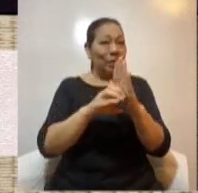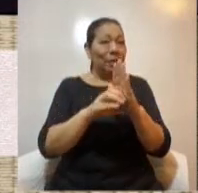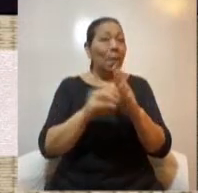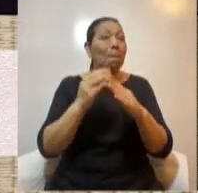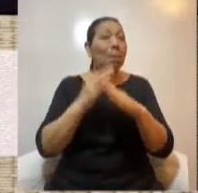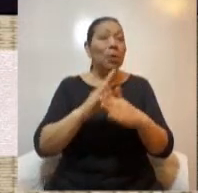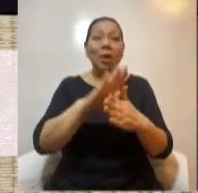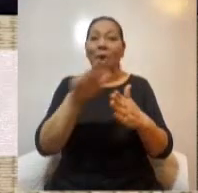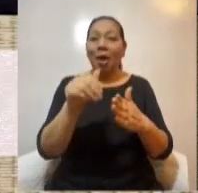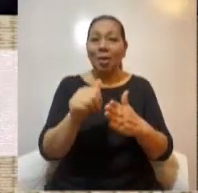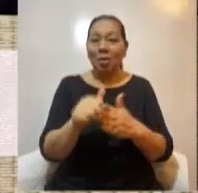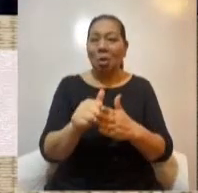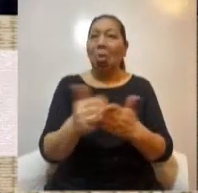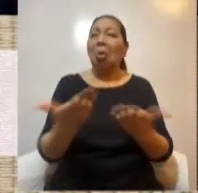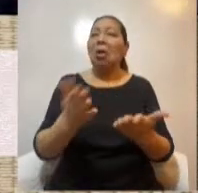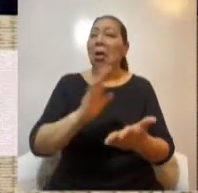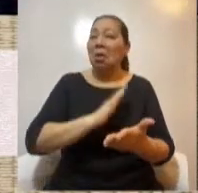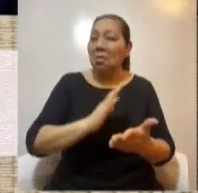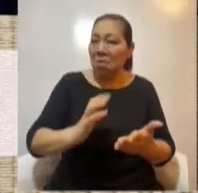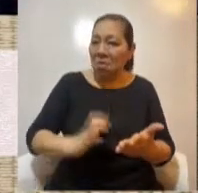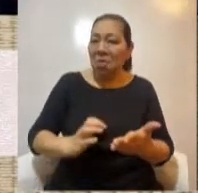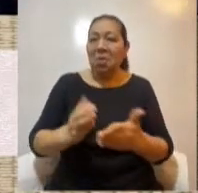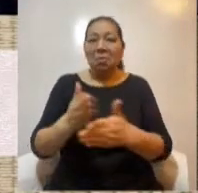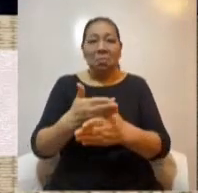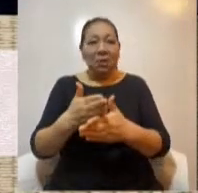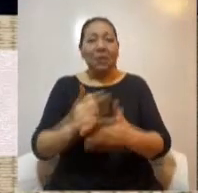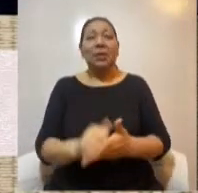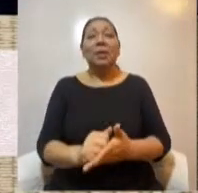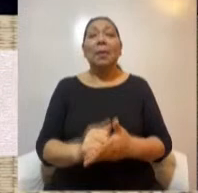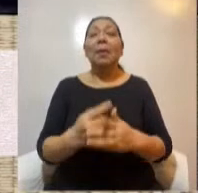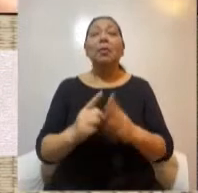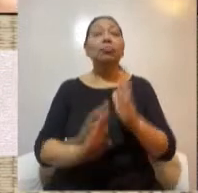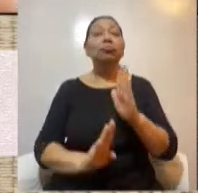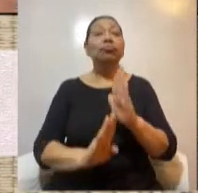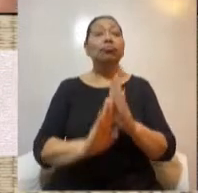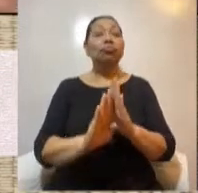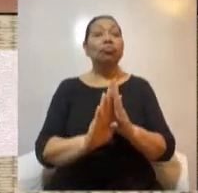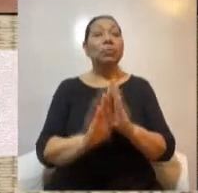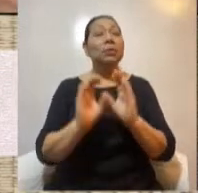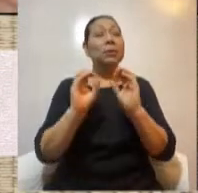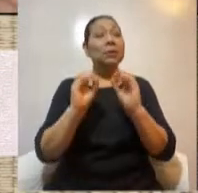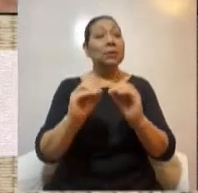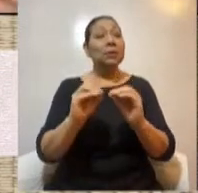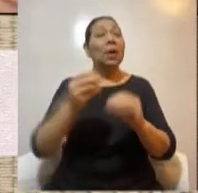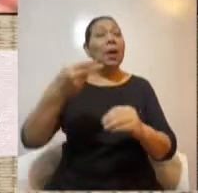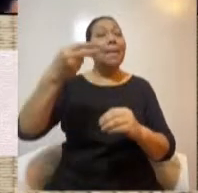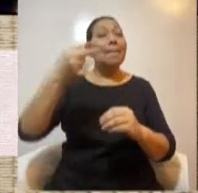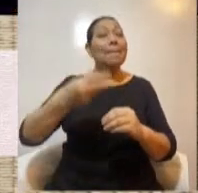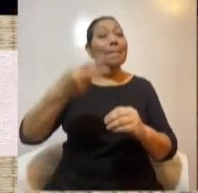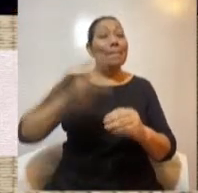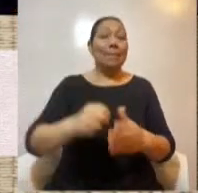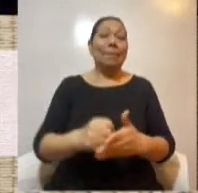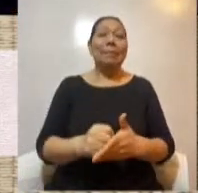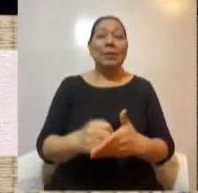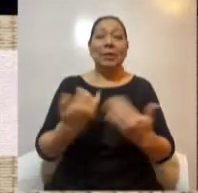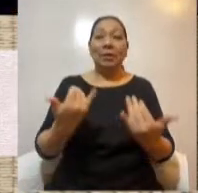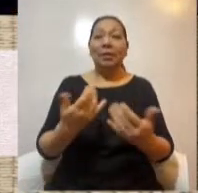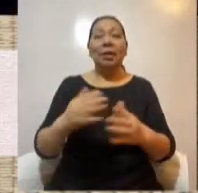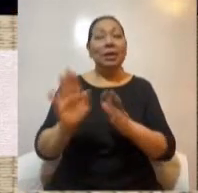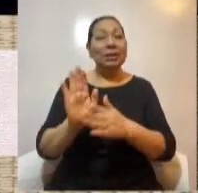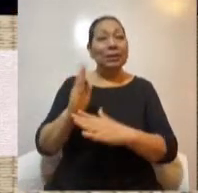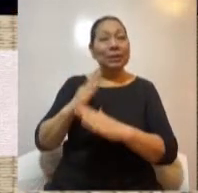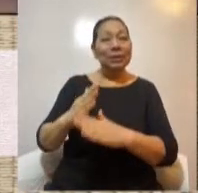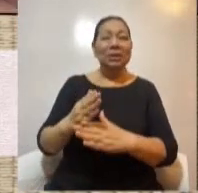constitucional que es oponible a todos, ¿no? Al Estado, a los particulares, surgiendo su correlato que es la prohibición